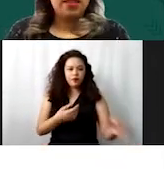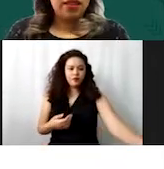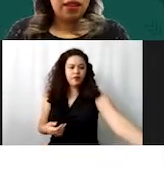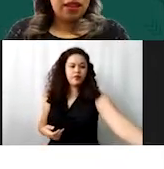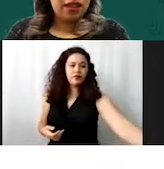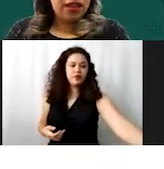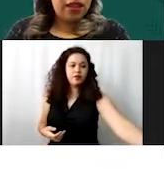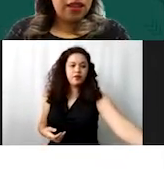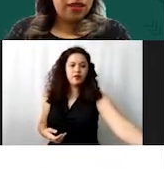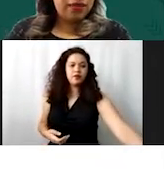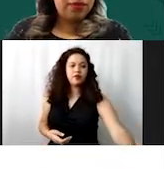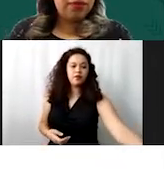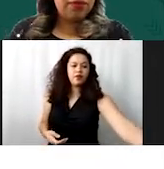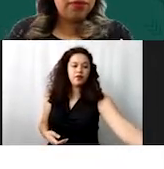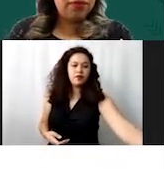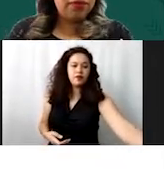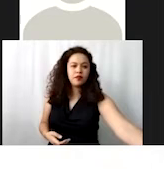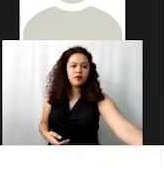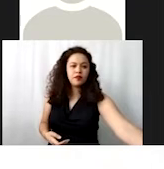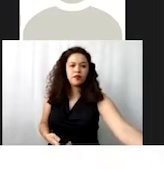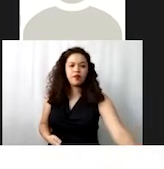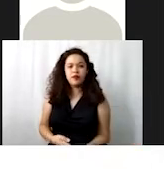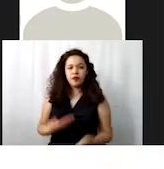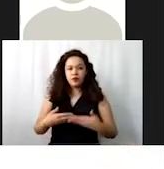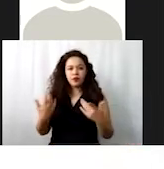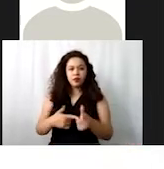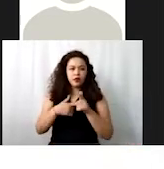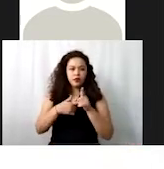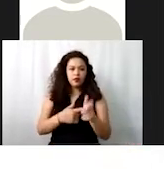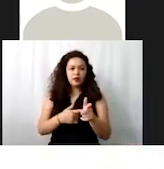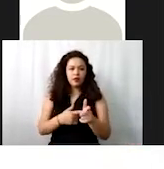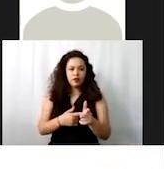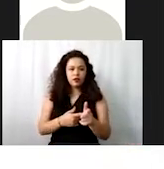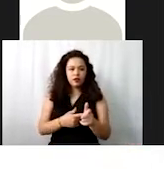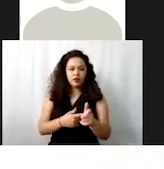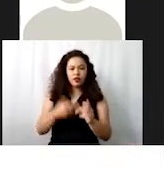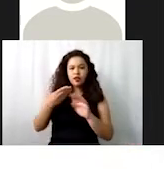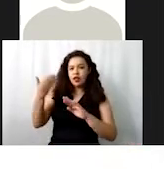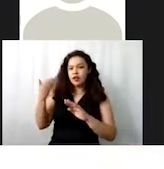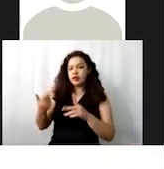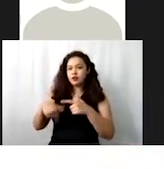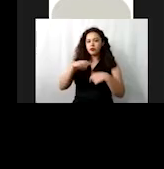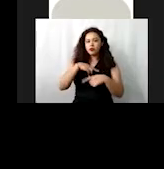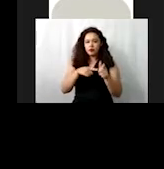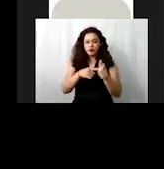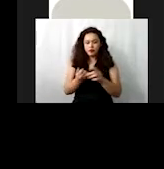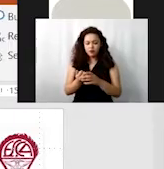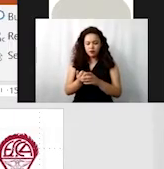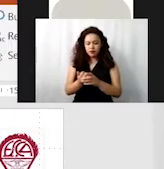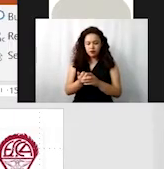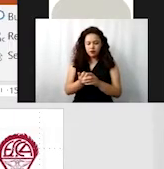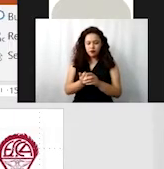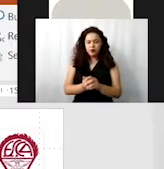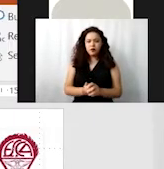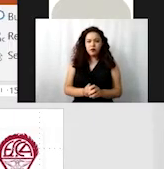Ok. Bien, pues vamos a continuar entonces en donde nos quedamos la vez anterior. Voy a pedir perfecto,